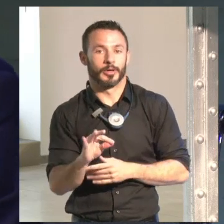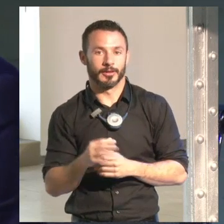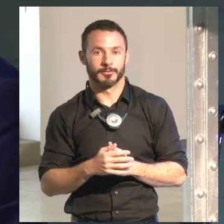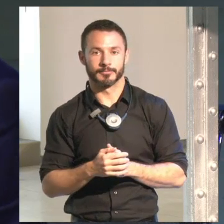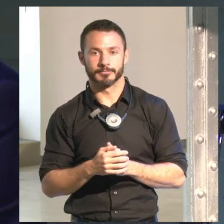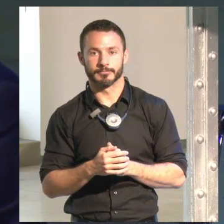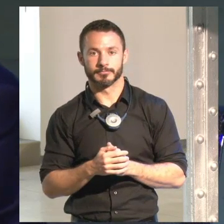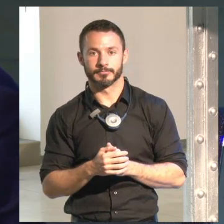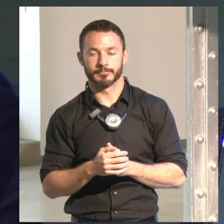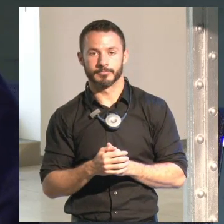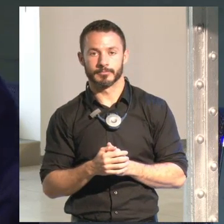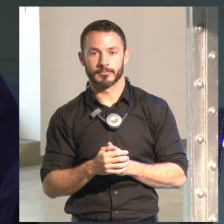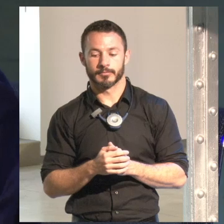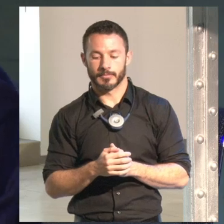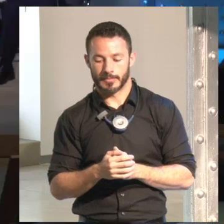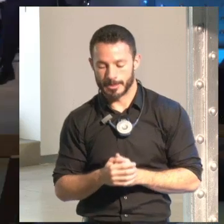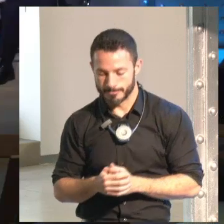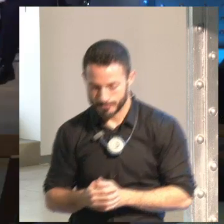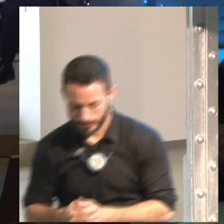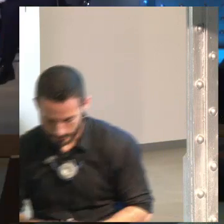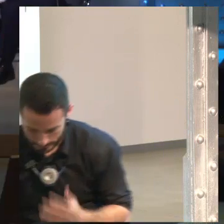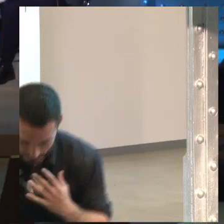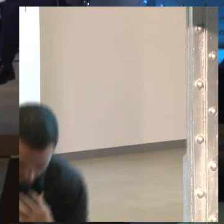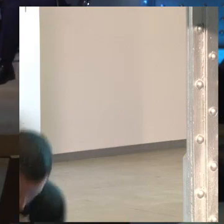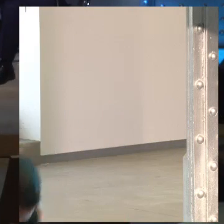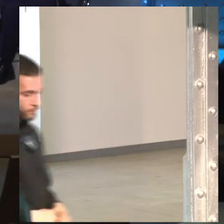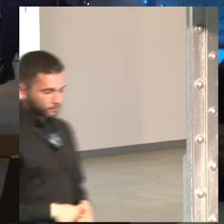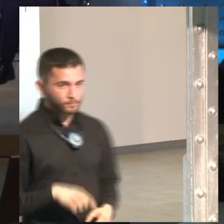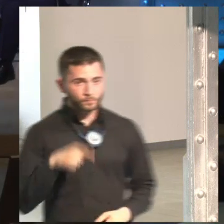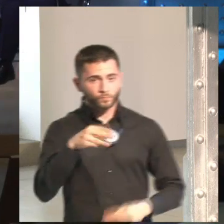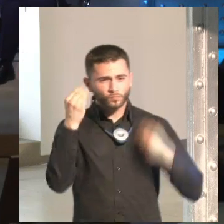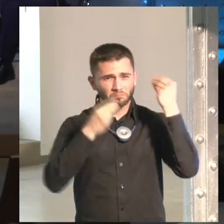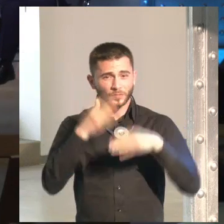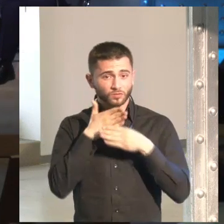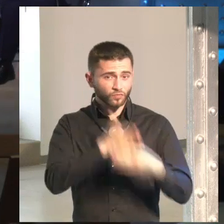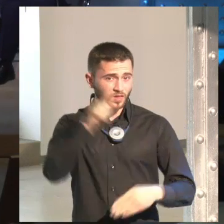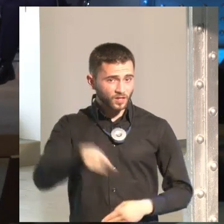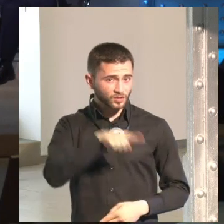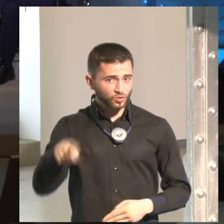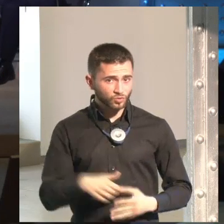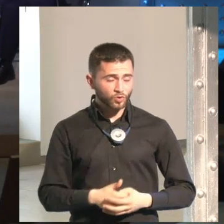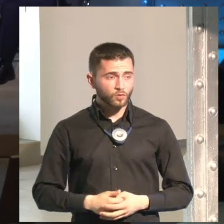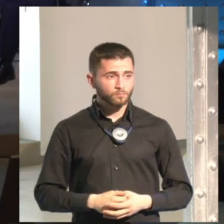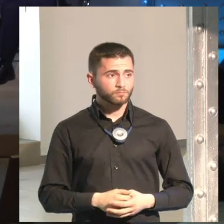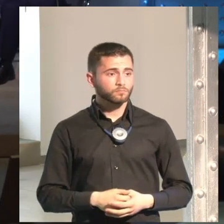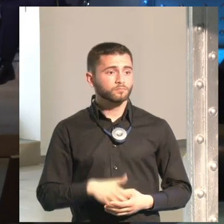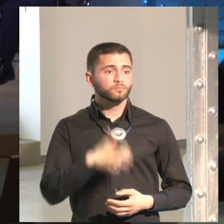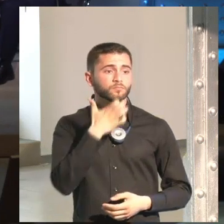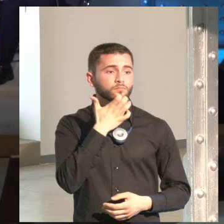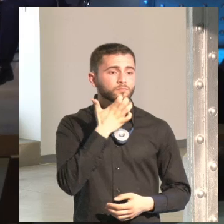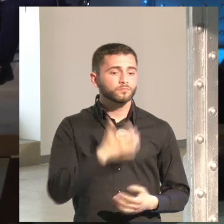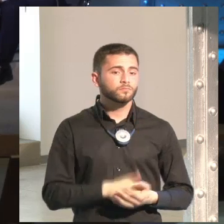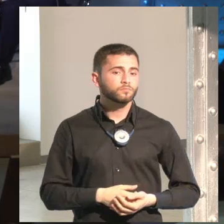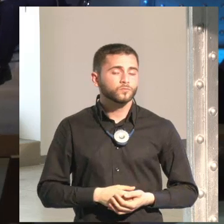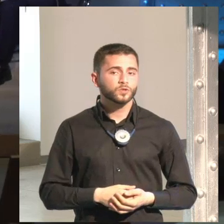problema. ¿Y tú crees que esto va a ser suficiente? Esas recomendaciones de parte de la OCDE, incluso si van a ser adoptadas